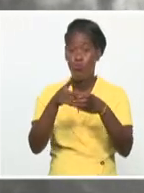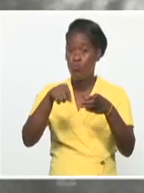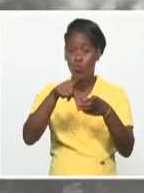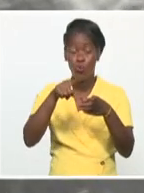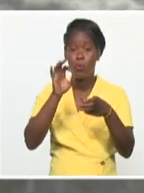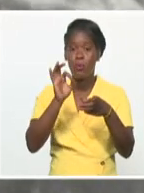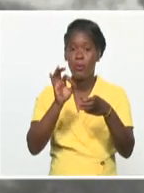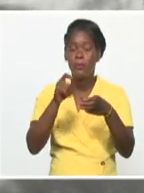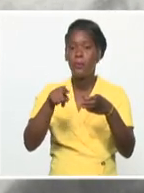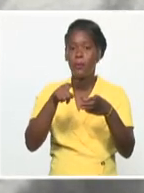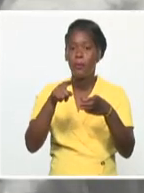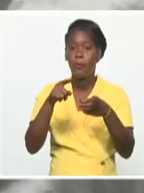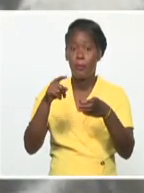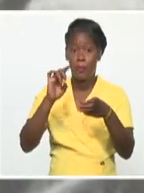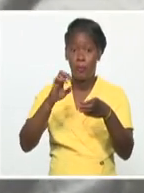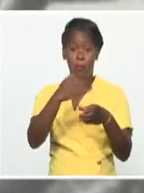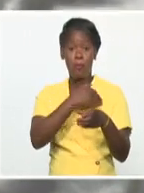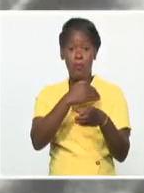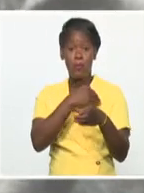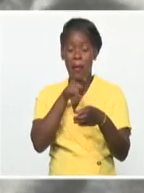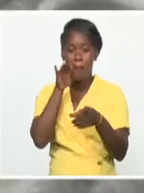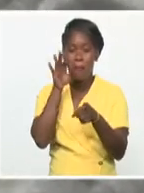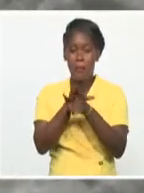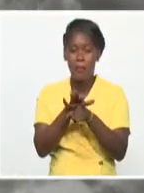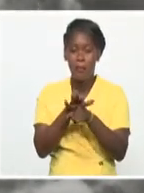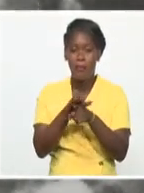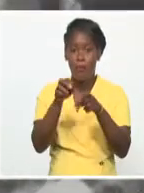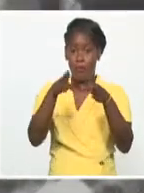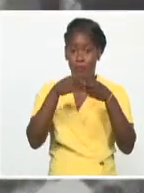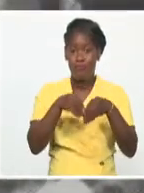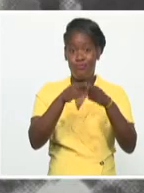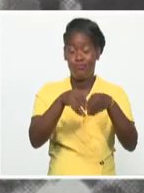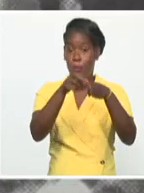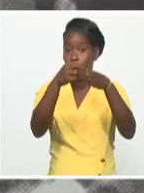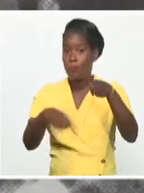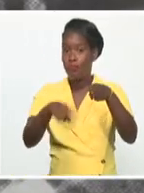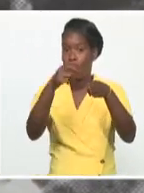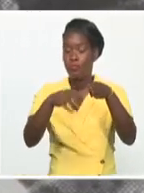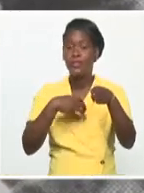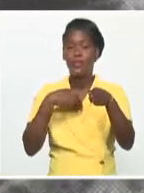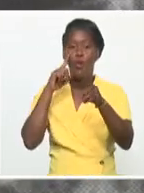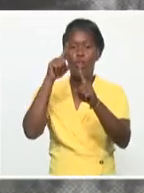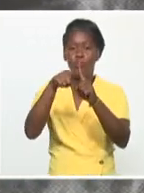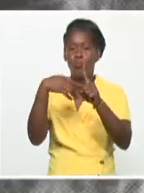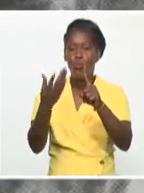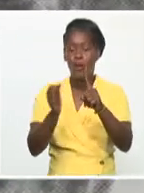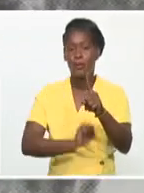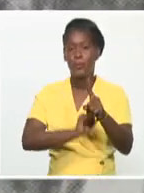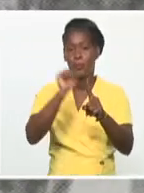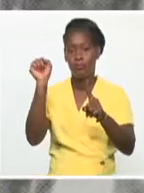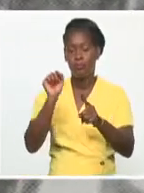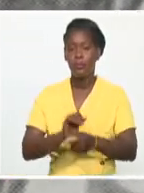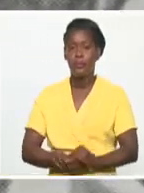nómadas había desembarcado unos meses antes tenían propósitos superiores la guerrilla